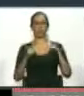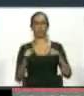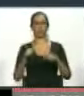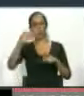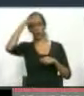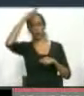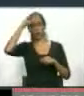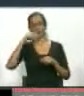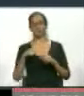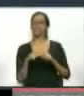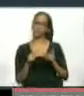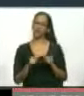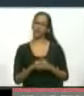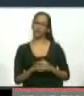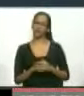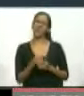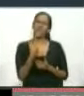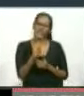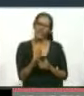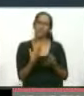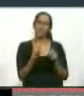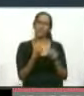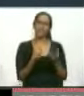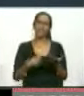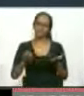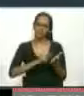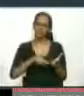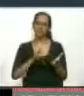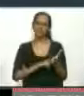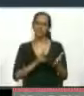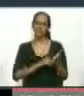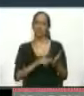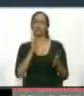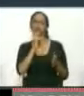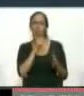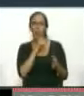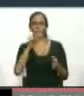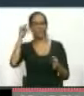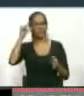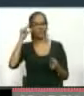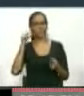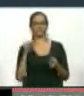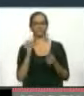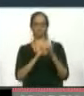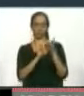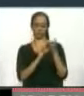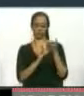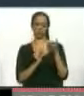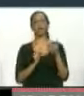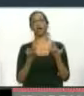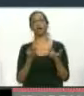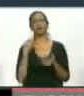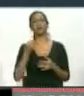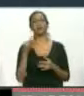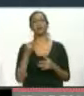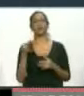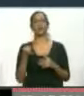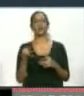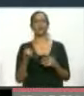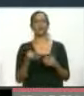pero qué es lo que dijo con tanta insistencia nombres fechas y datos para que sus declaraciones fueran